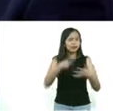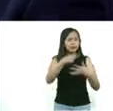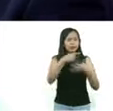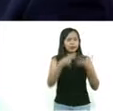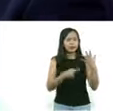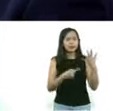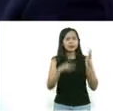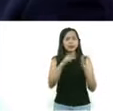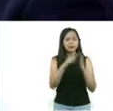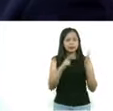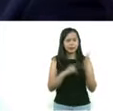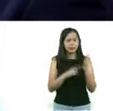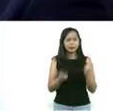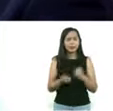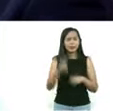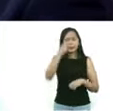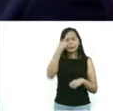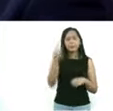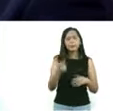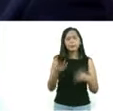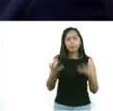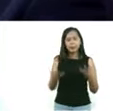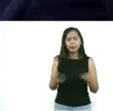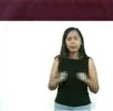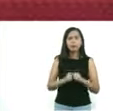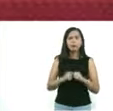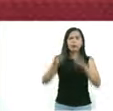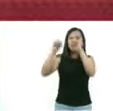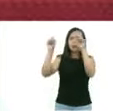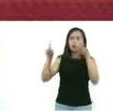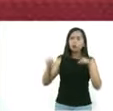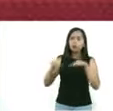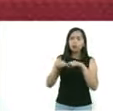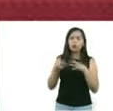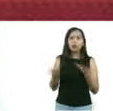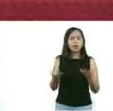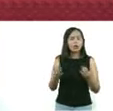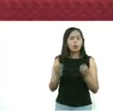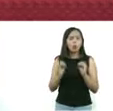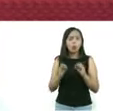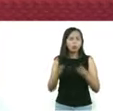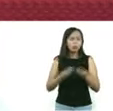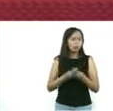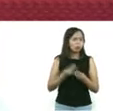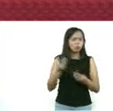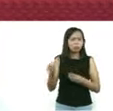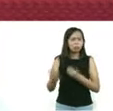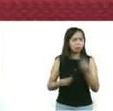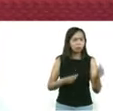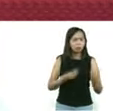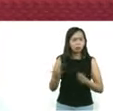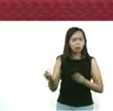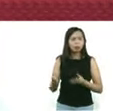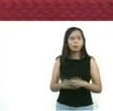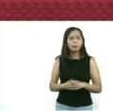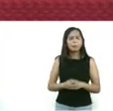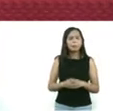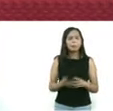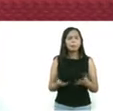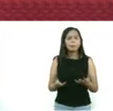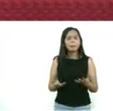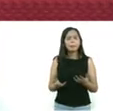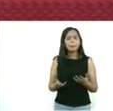de espacios para colocar carteles, volantes y propaganda alusivos a la revocación.